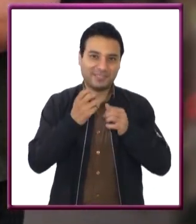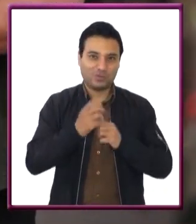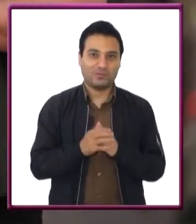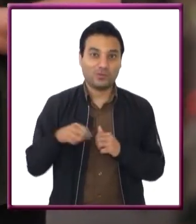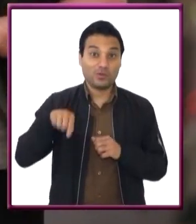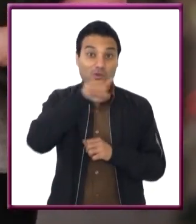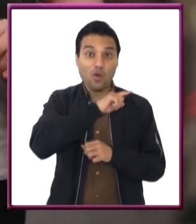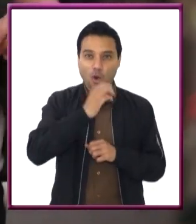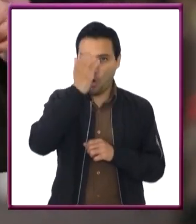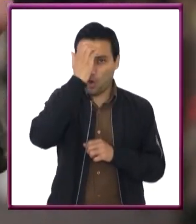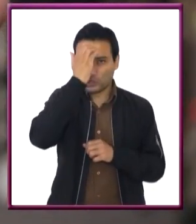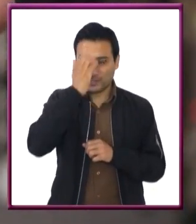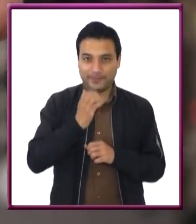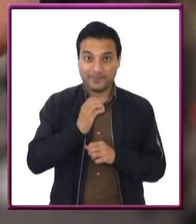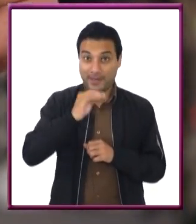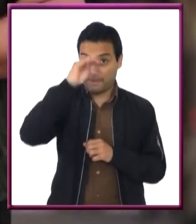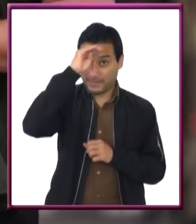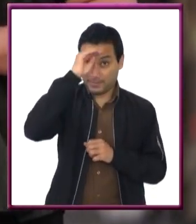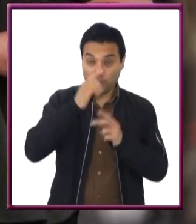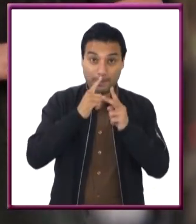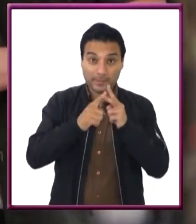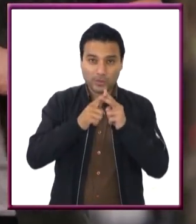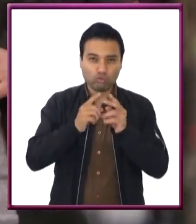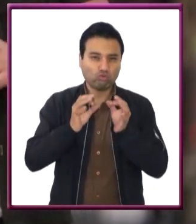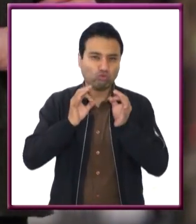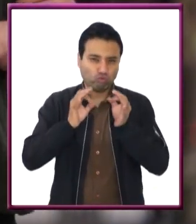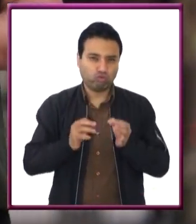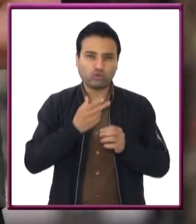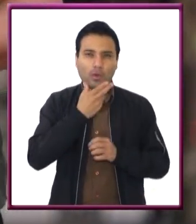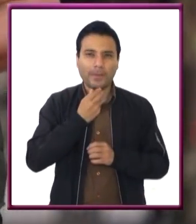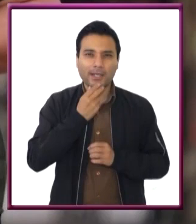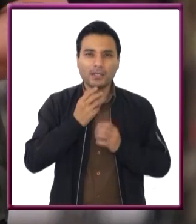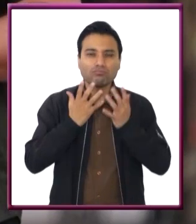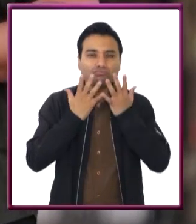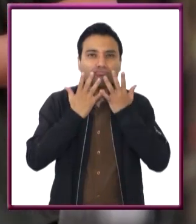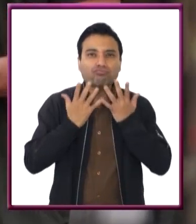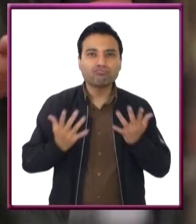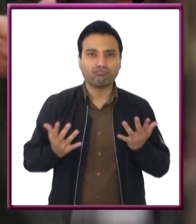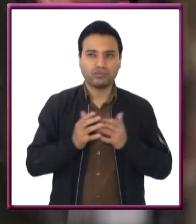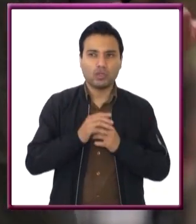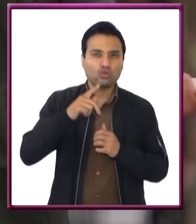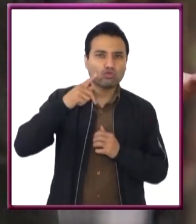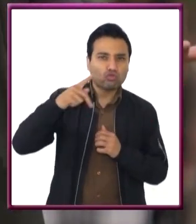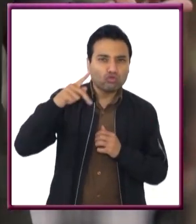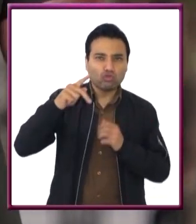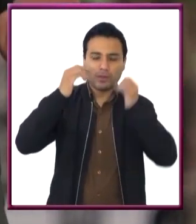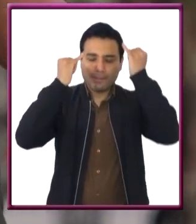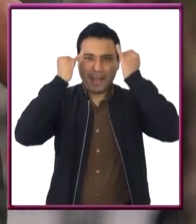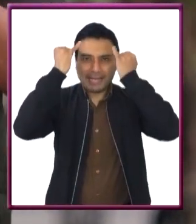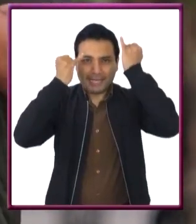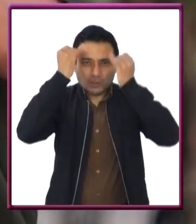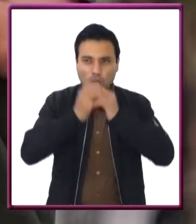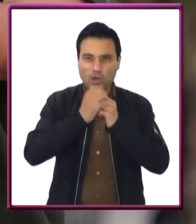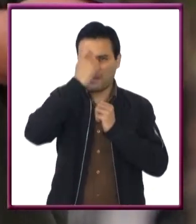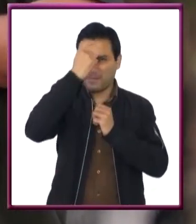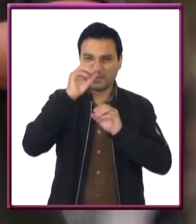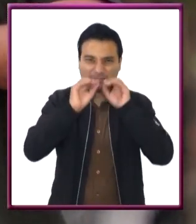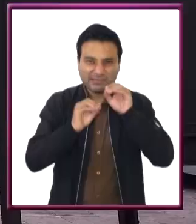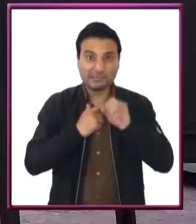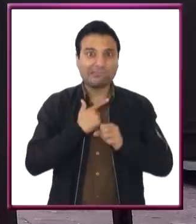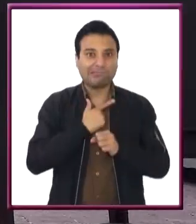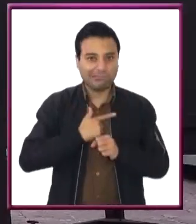decir? Conoceremos el pensamiento matemático de Leonardo da Vinci, su imaginación, sus inventos y hasta su gusto por la